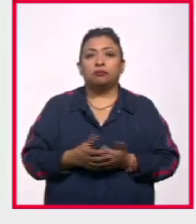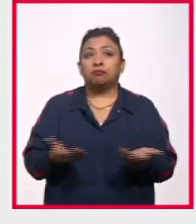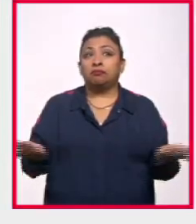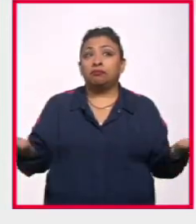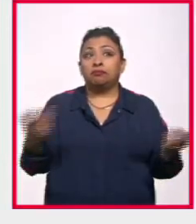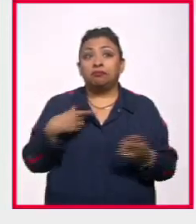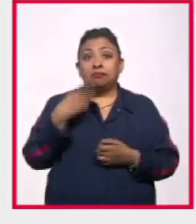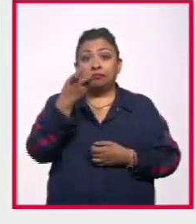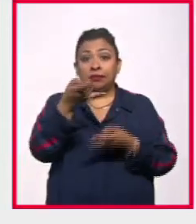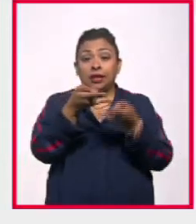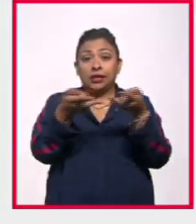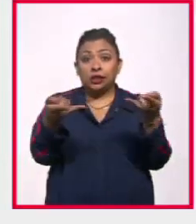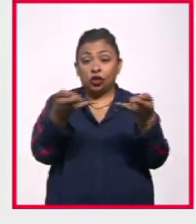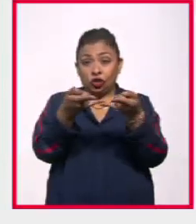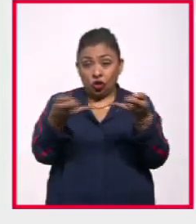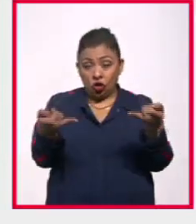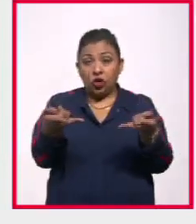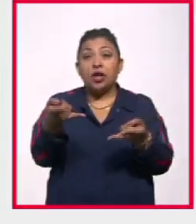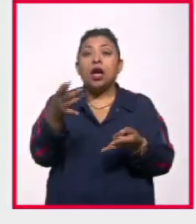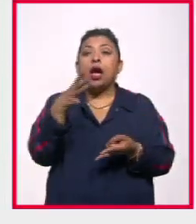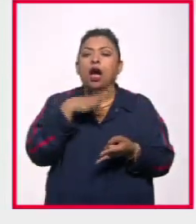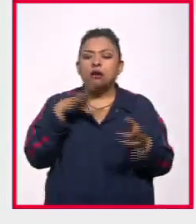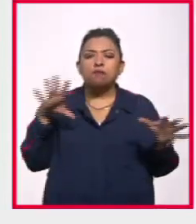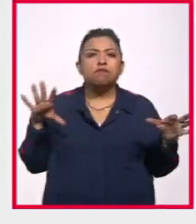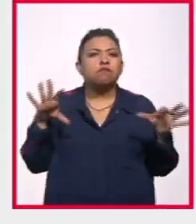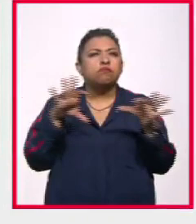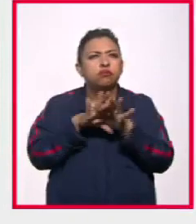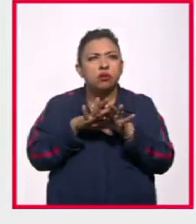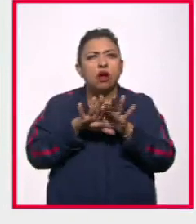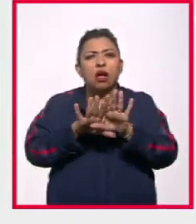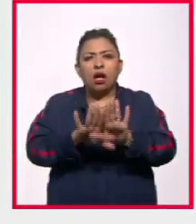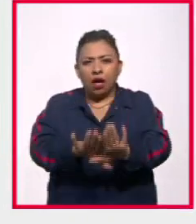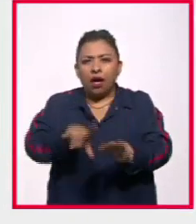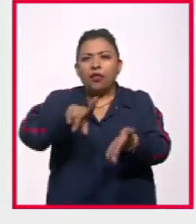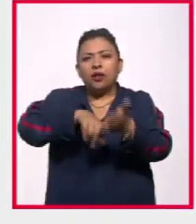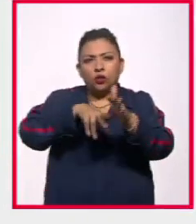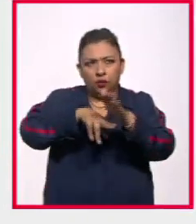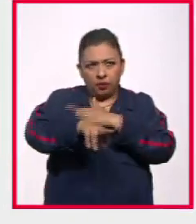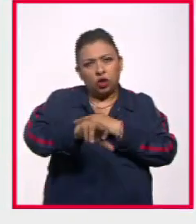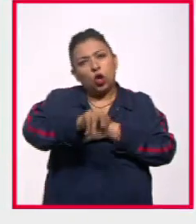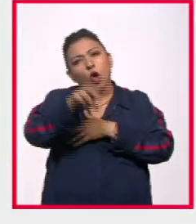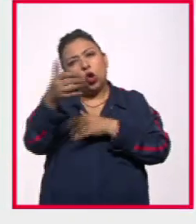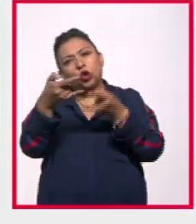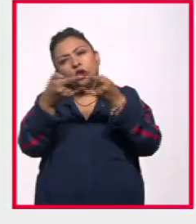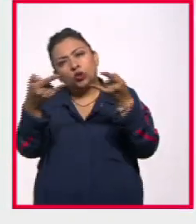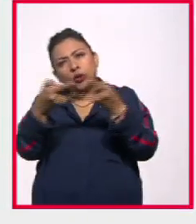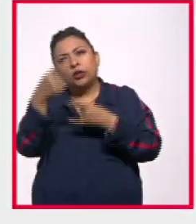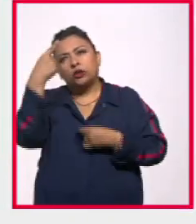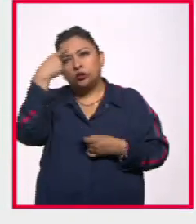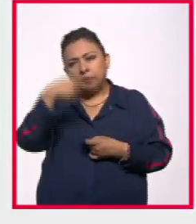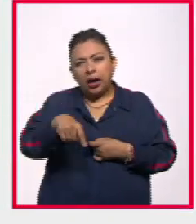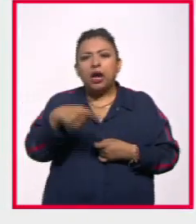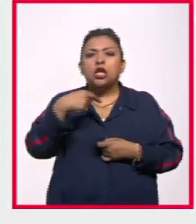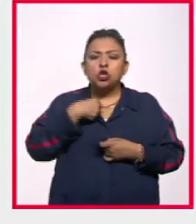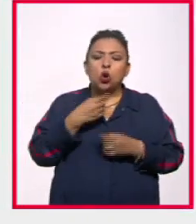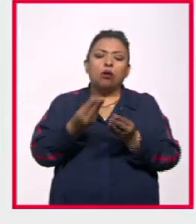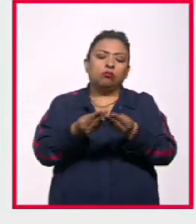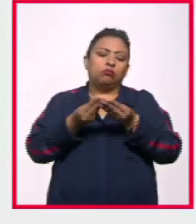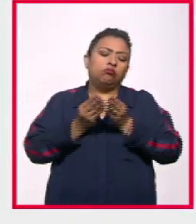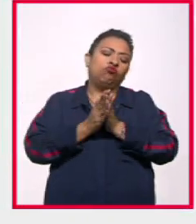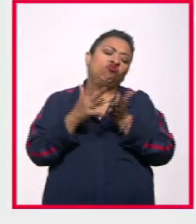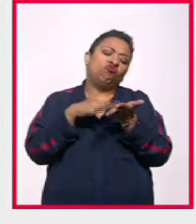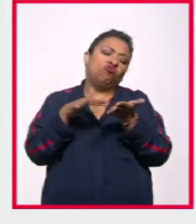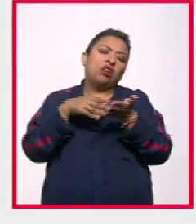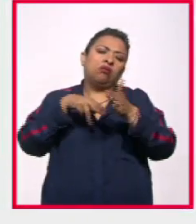Bueno, estas son historias que tienen ese vínculo que pasaron ahí. También hay cuentos que se hacen para que uno los lea cuando esté en el